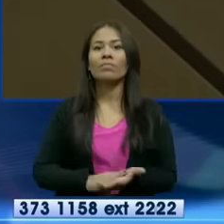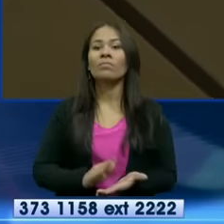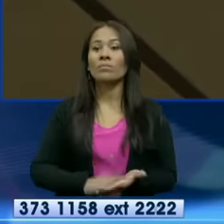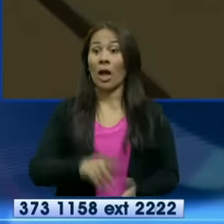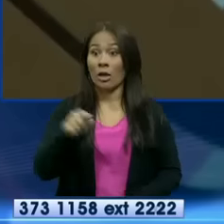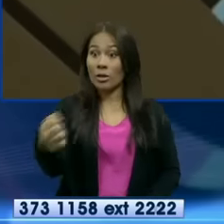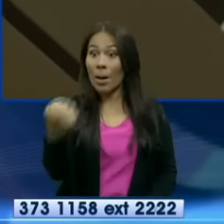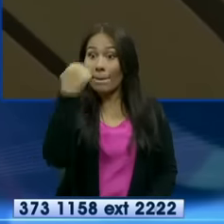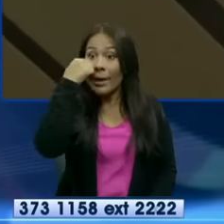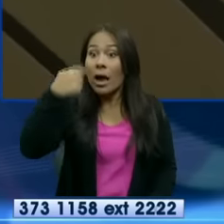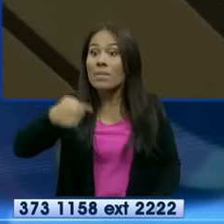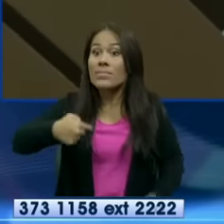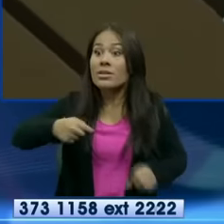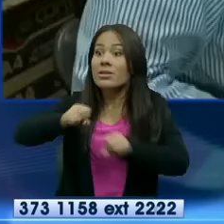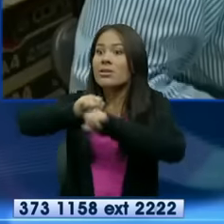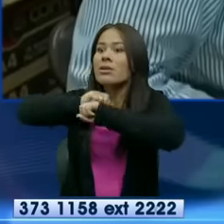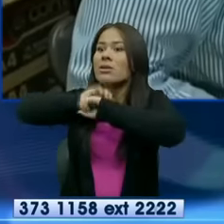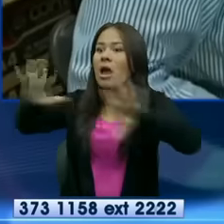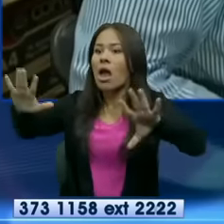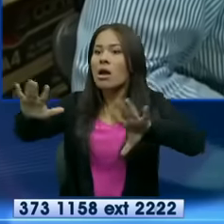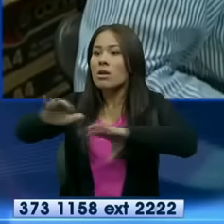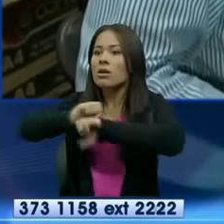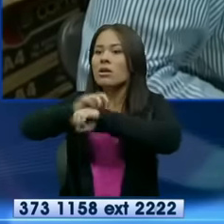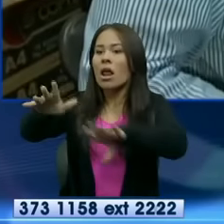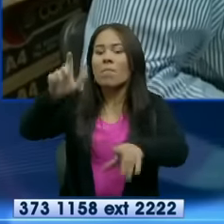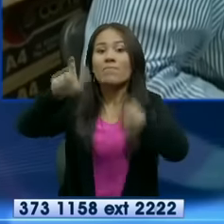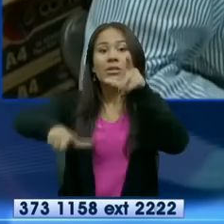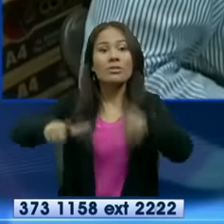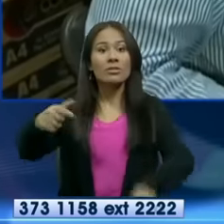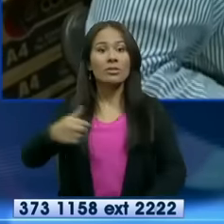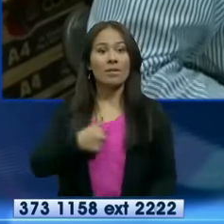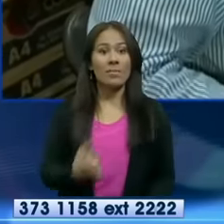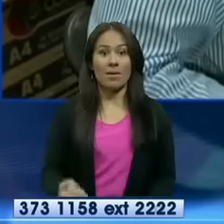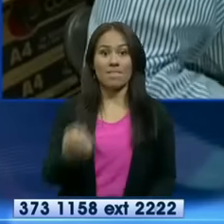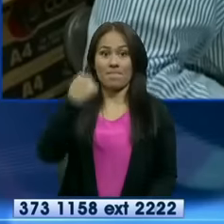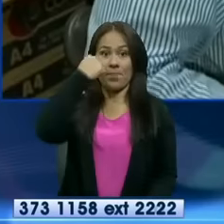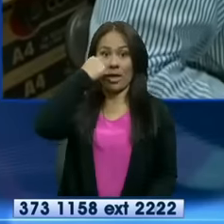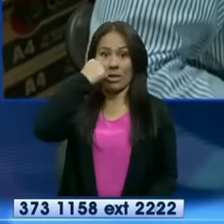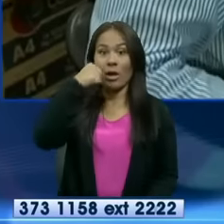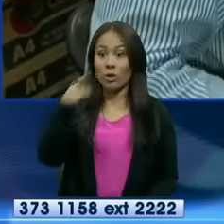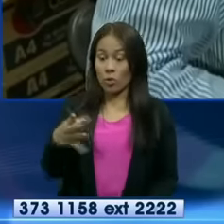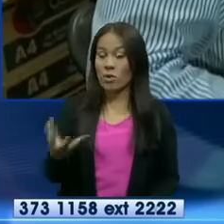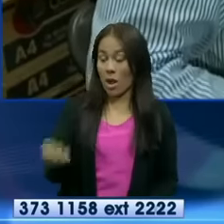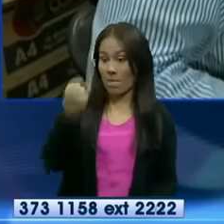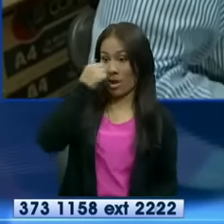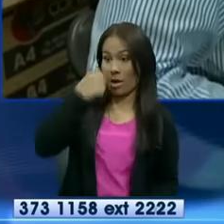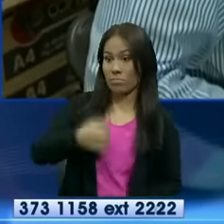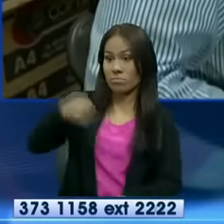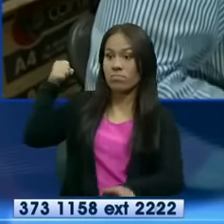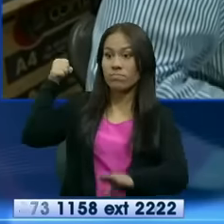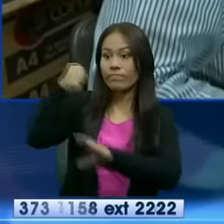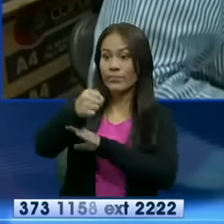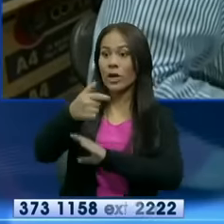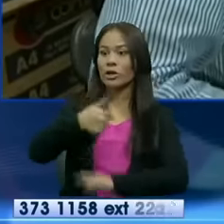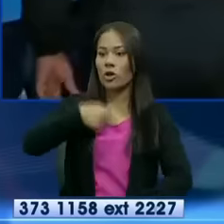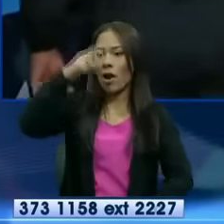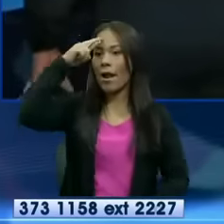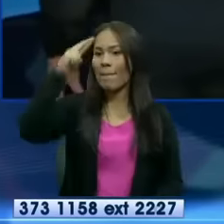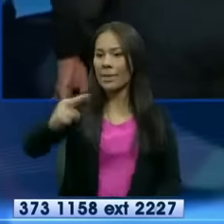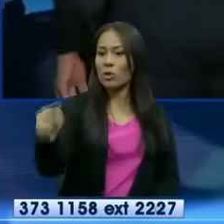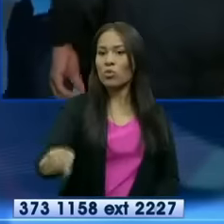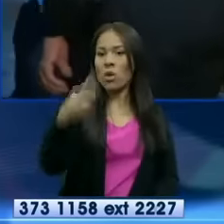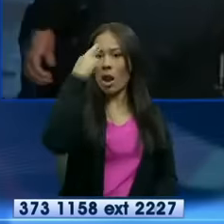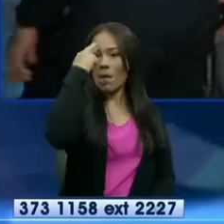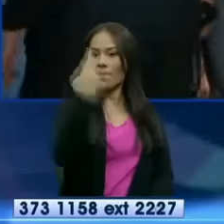conmigo las cosas eran bien claritas, bien claras. Lo que pides te doy. Me respetas, te respeto, porque mi